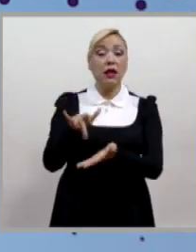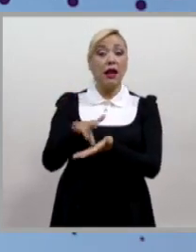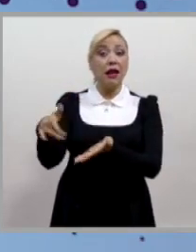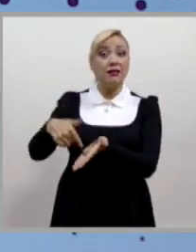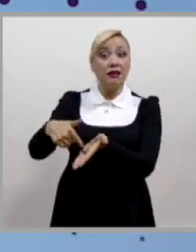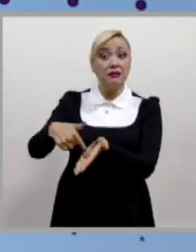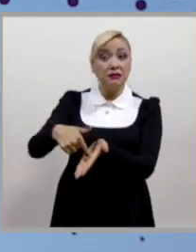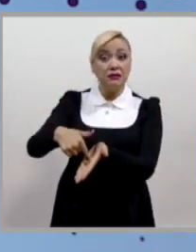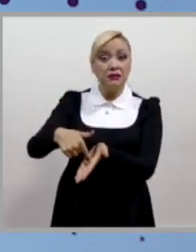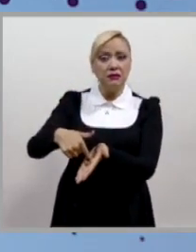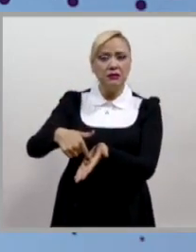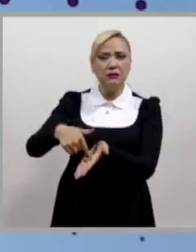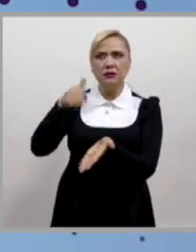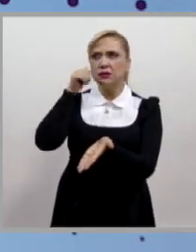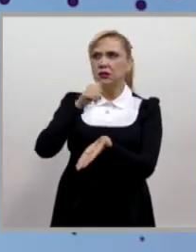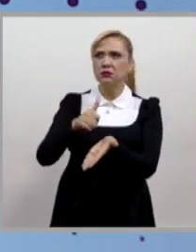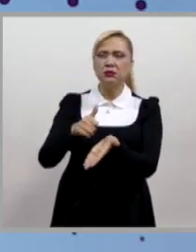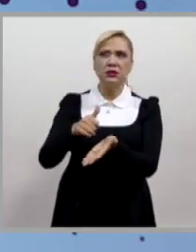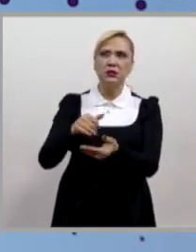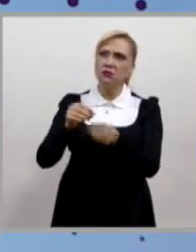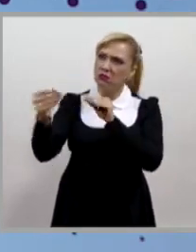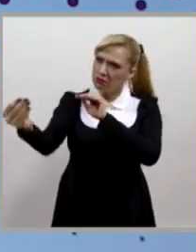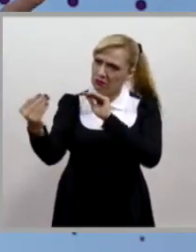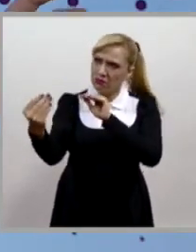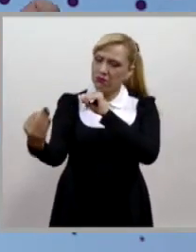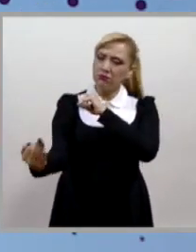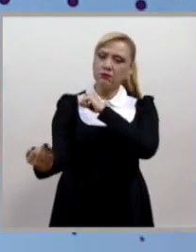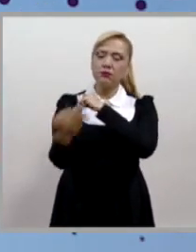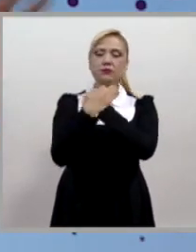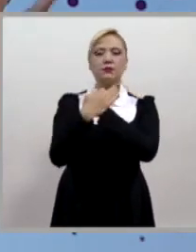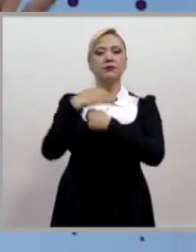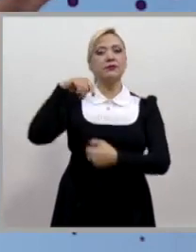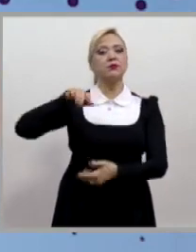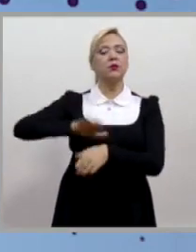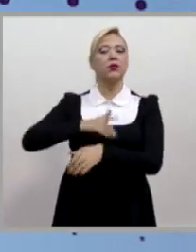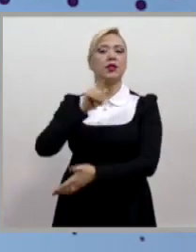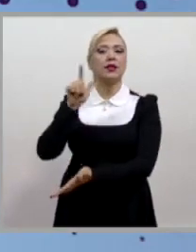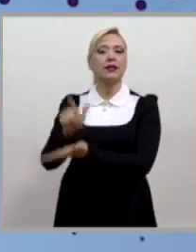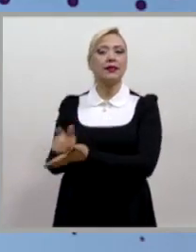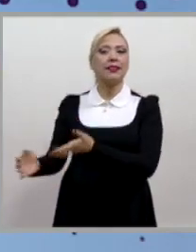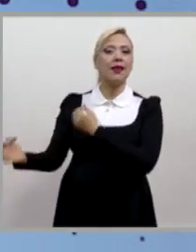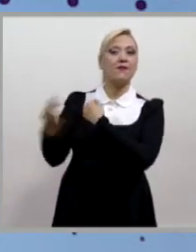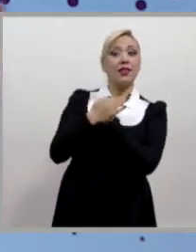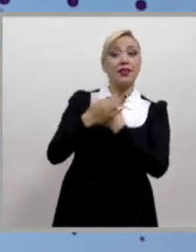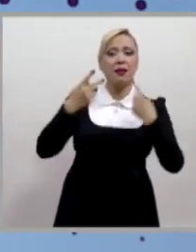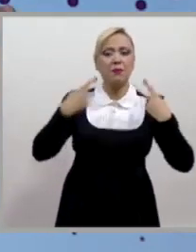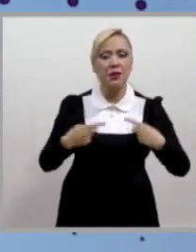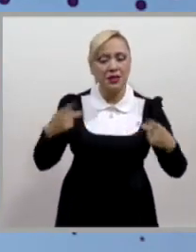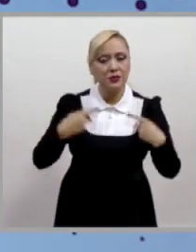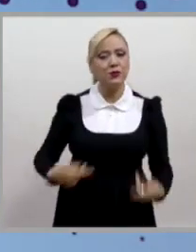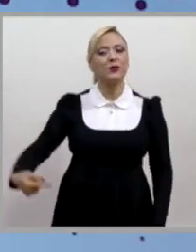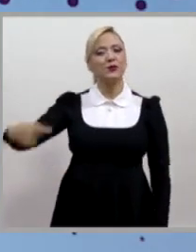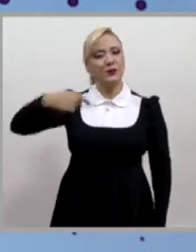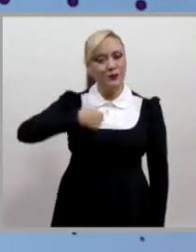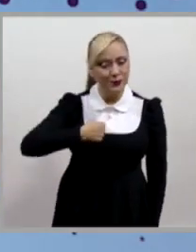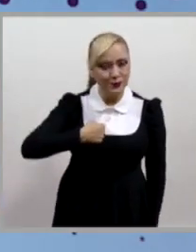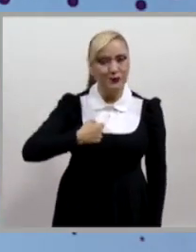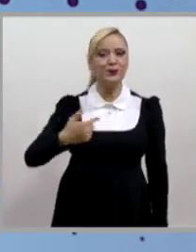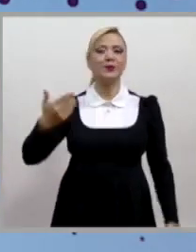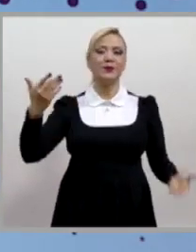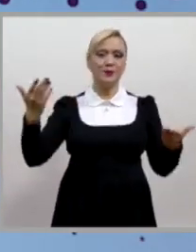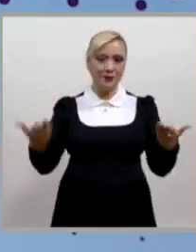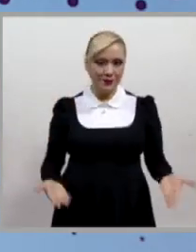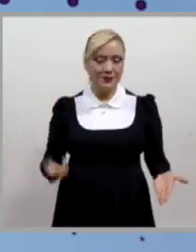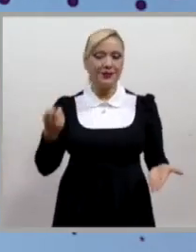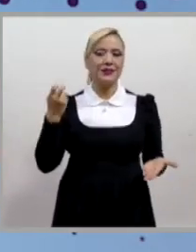sistema, por medio de lo que se conoce como activismo judicial, que a mí me gusta más hablar de interpretación con base en principios, se convierte en